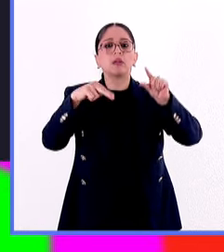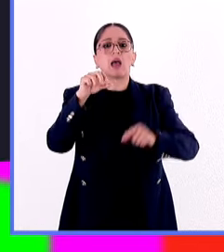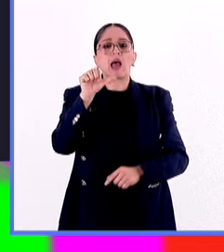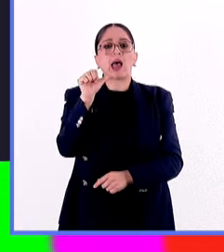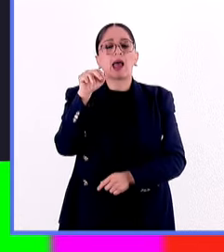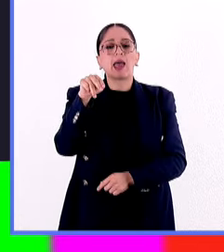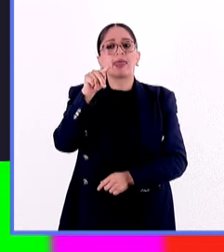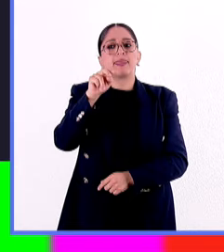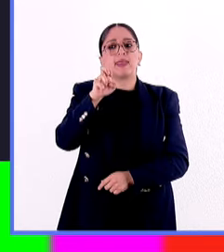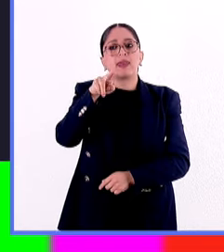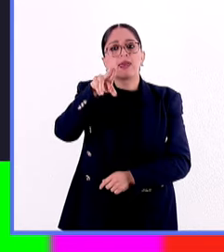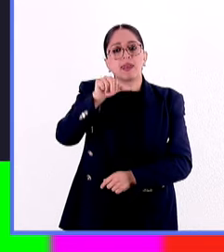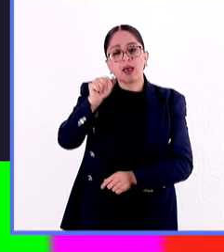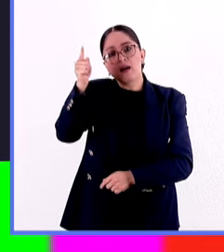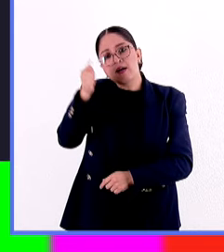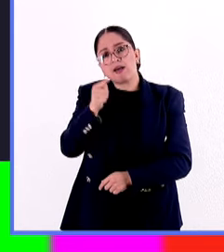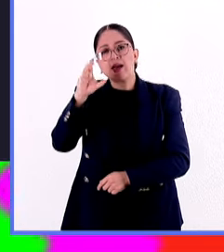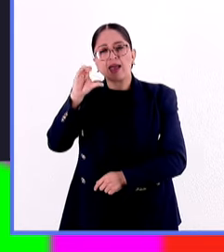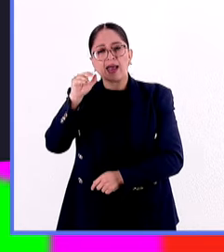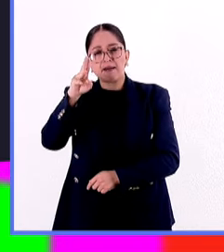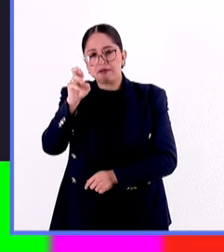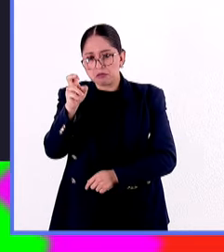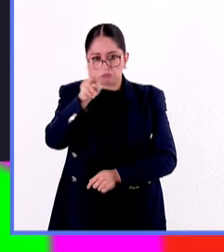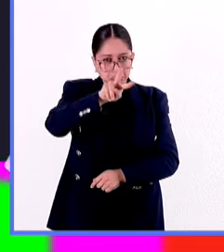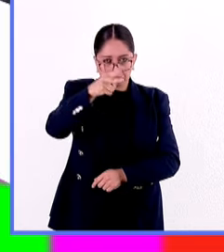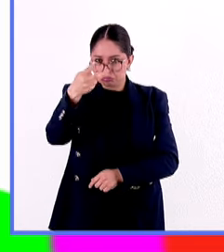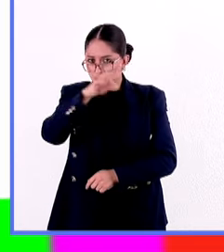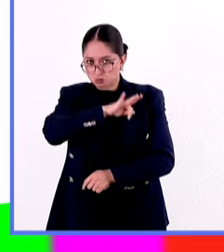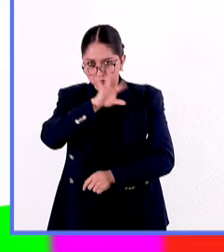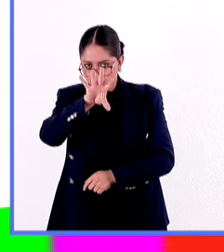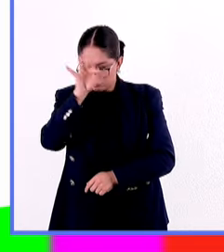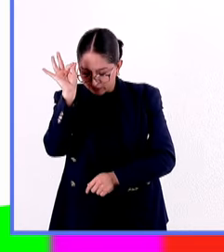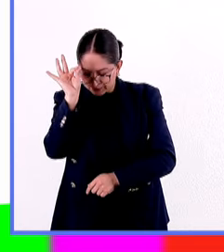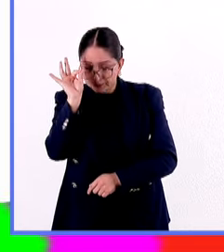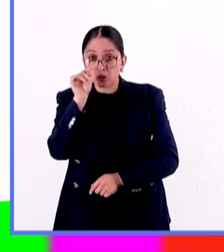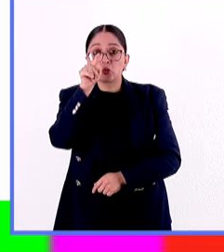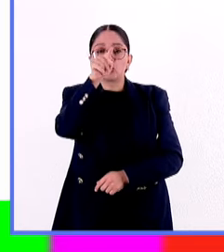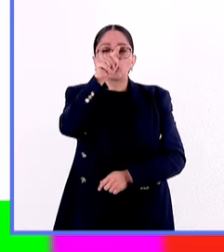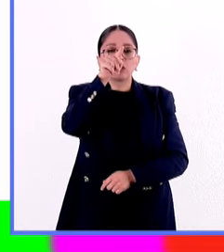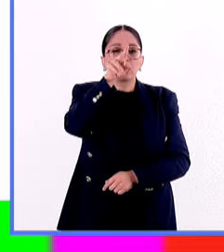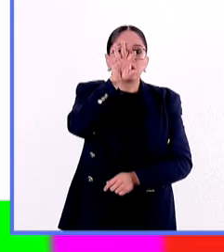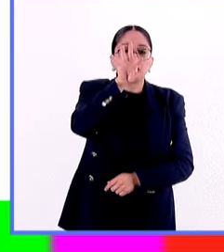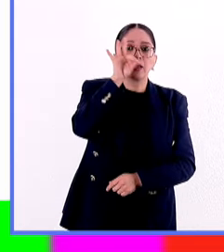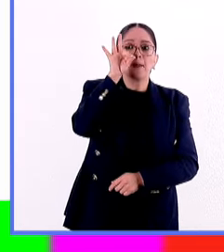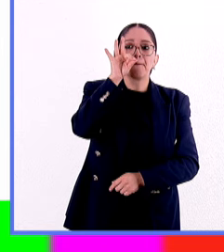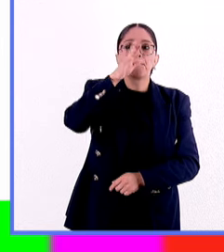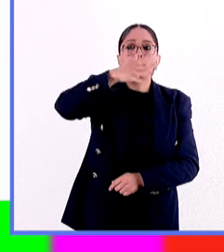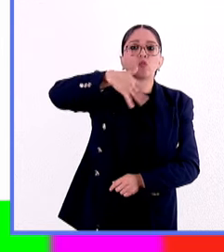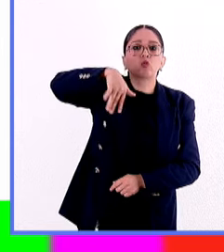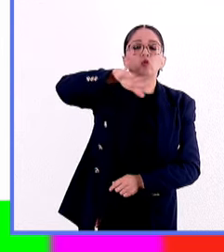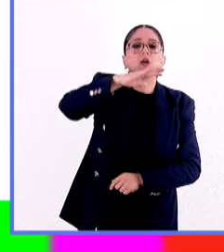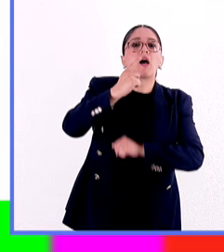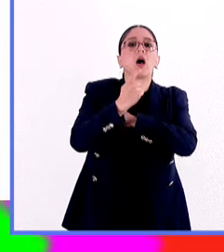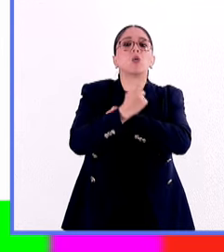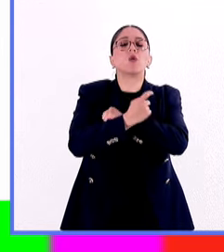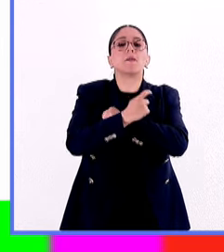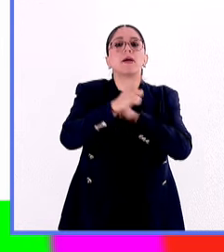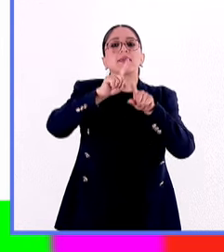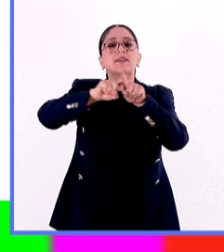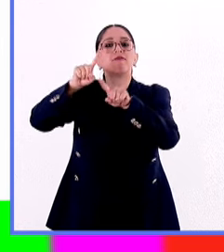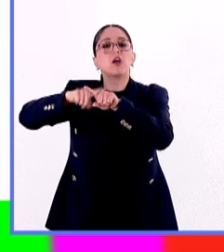opción Antena o Cable. Selecciona Búsqueda automática de canales.